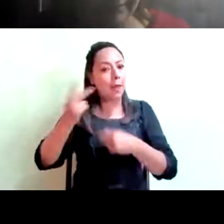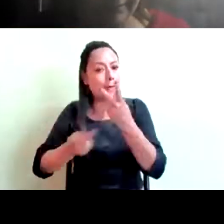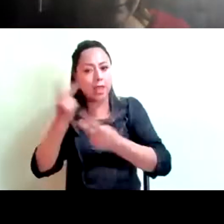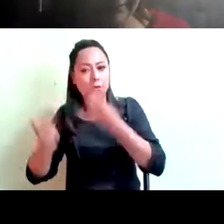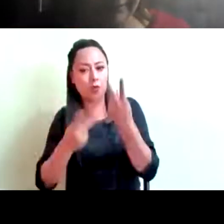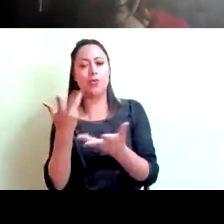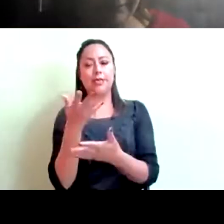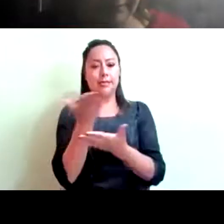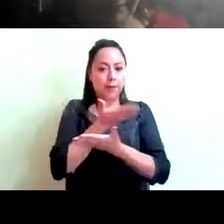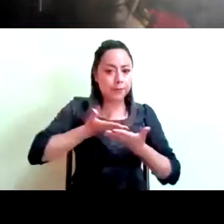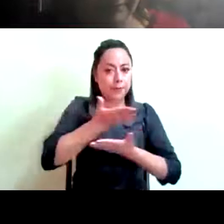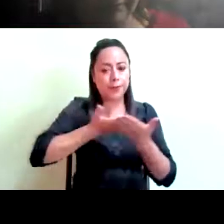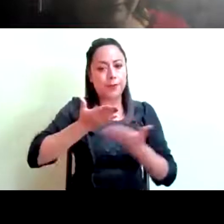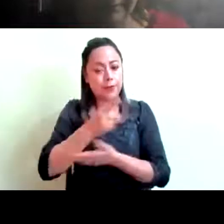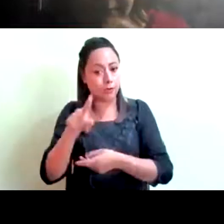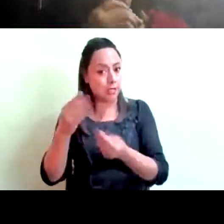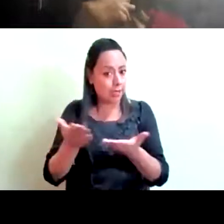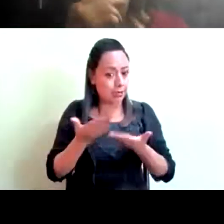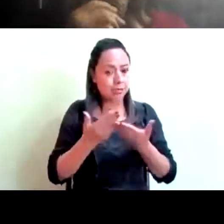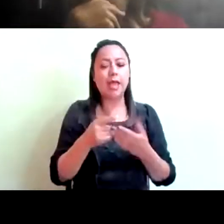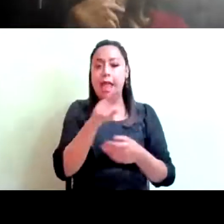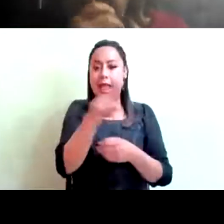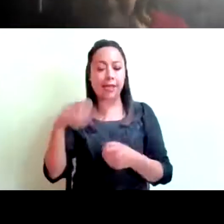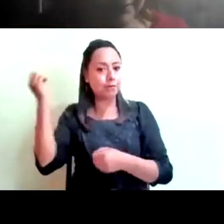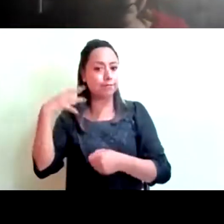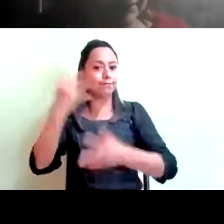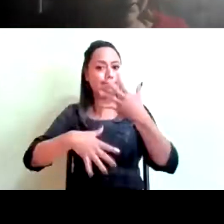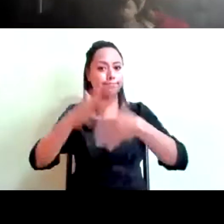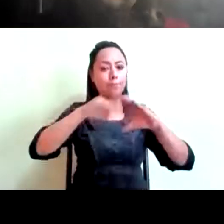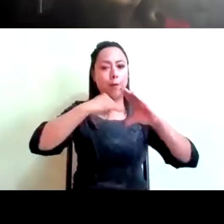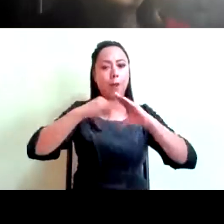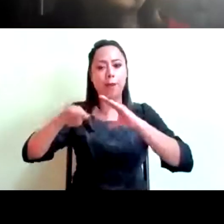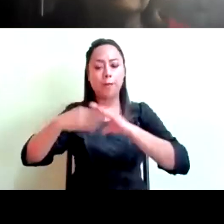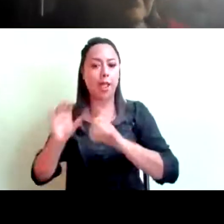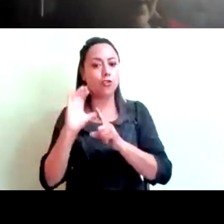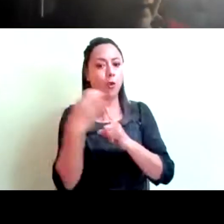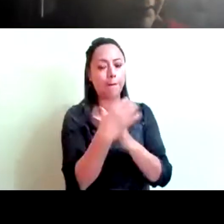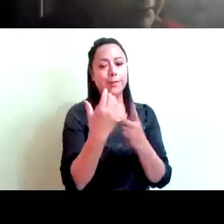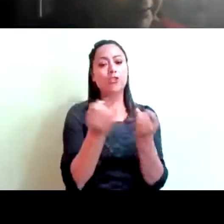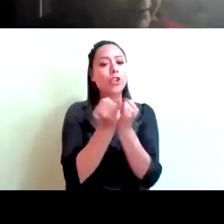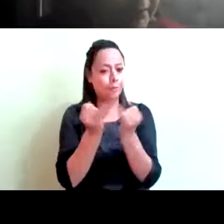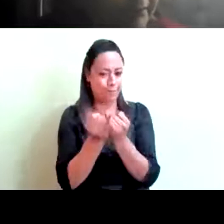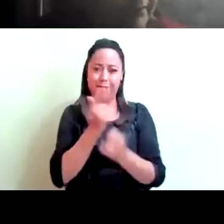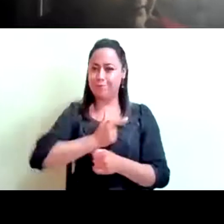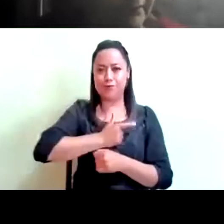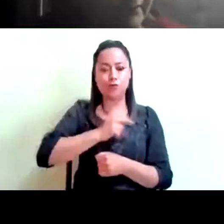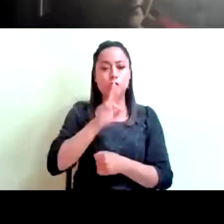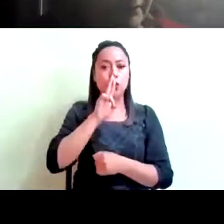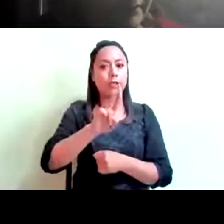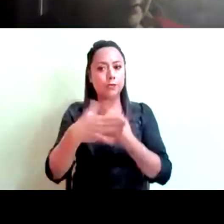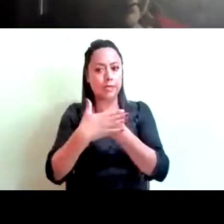nos compartieron las estaremos acercando a los panelistas y a la comisión, y con mucho gusto estaremos dando respuesta.